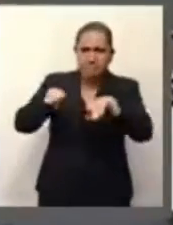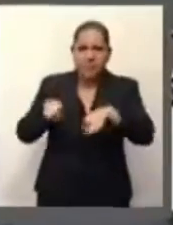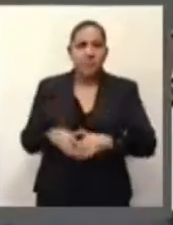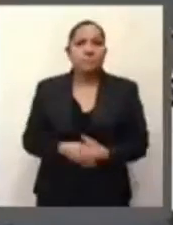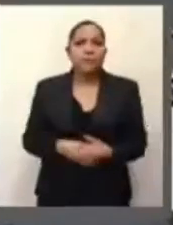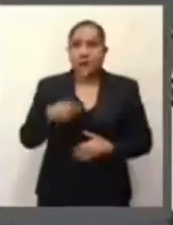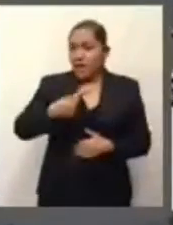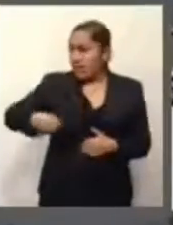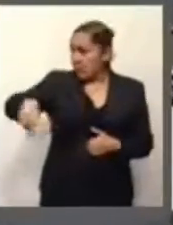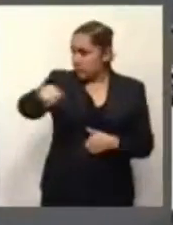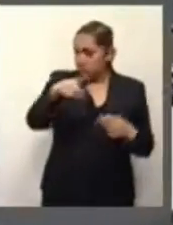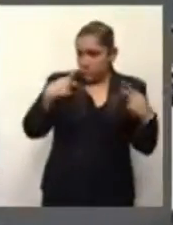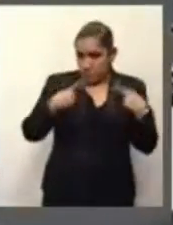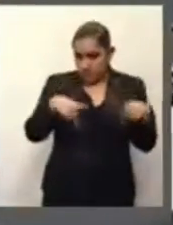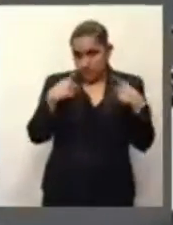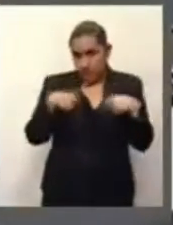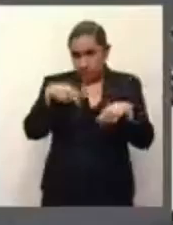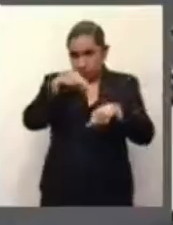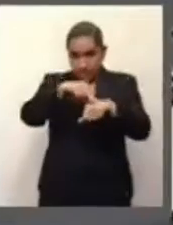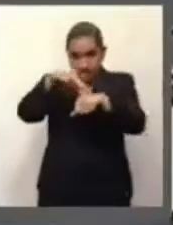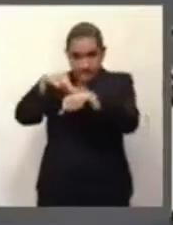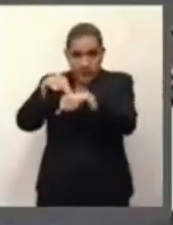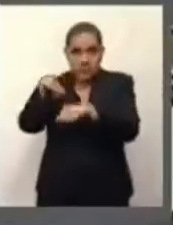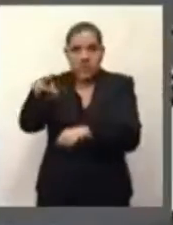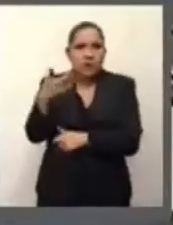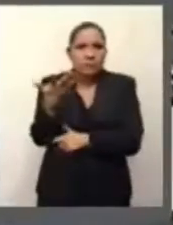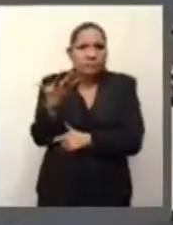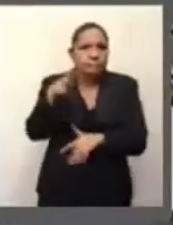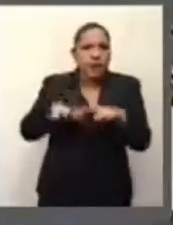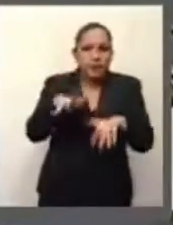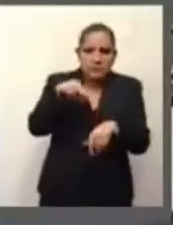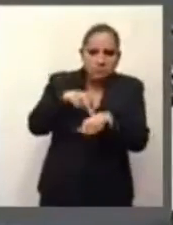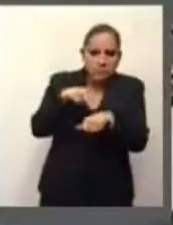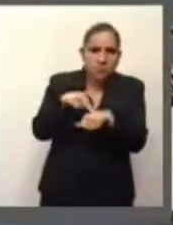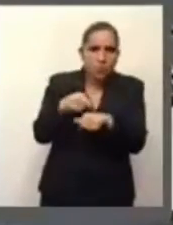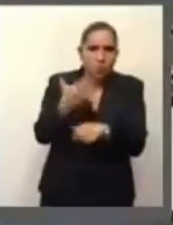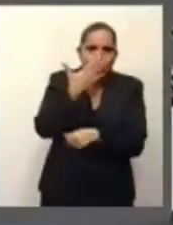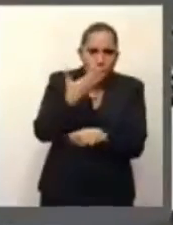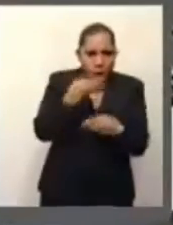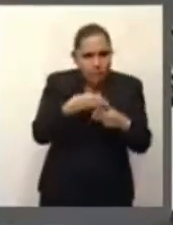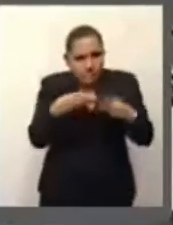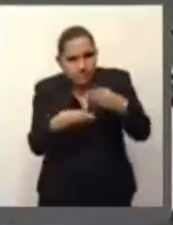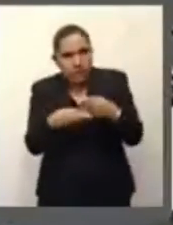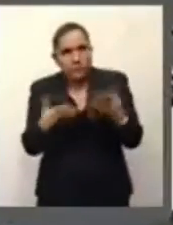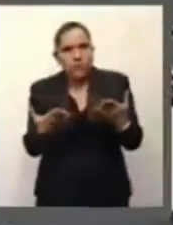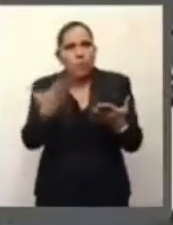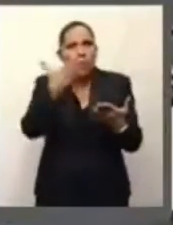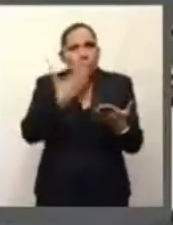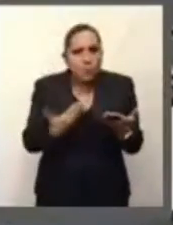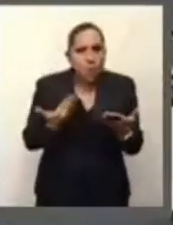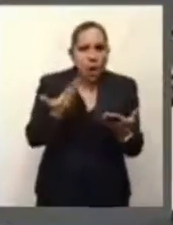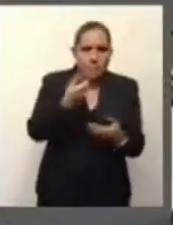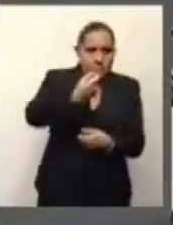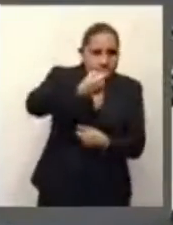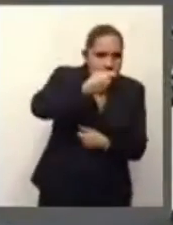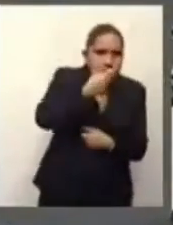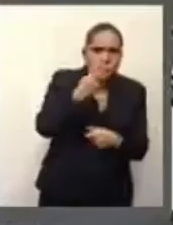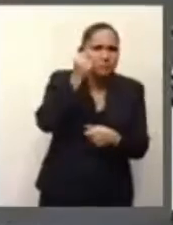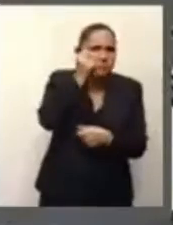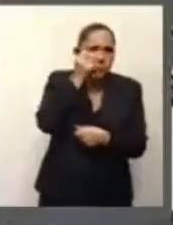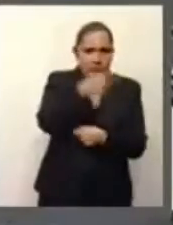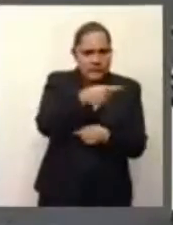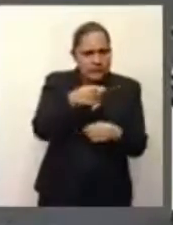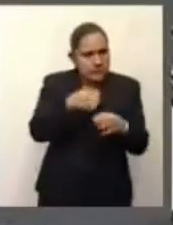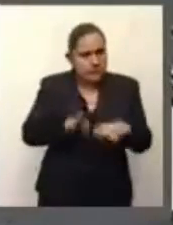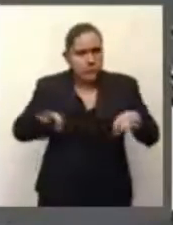quienes, a pesar de las condiciones en las que tengan que trabajar, sin instrumental, sin equipos y ahora sin medicamentos,